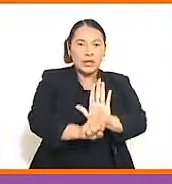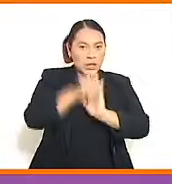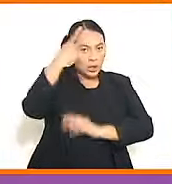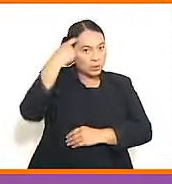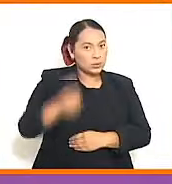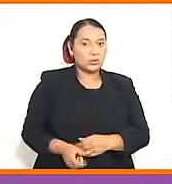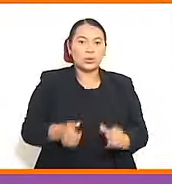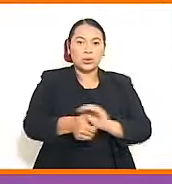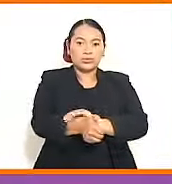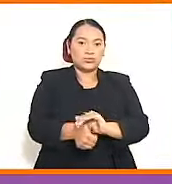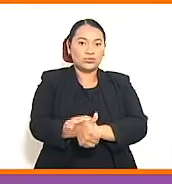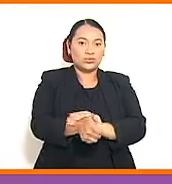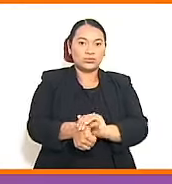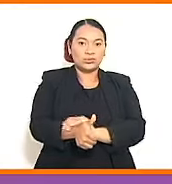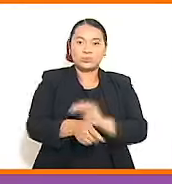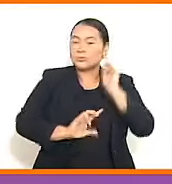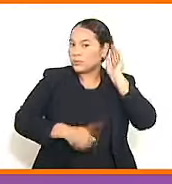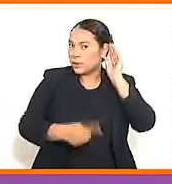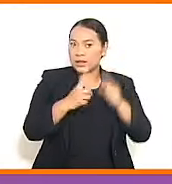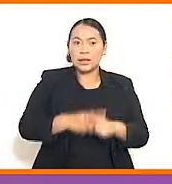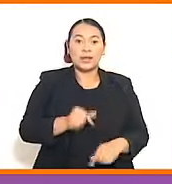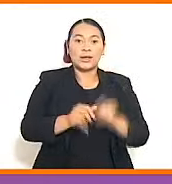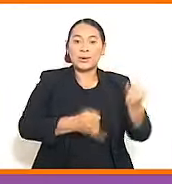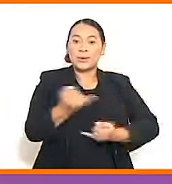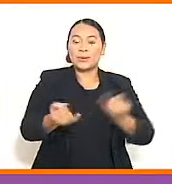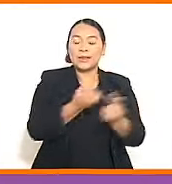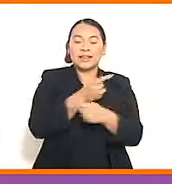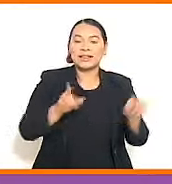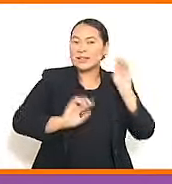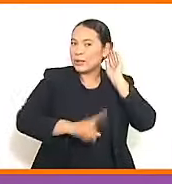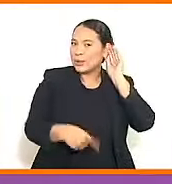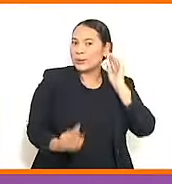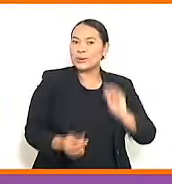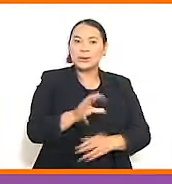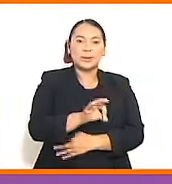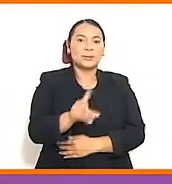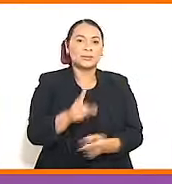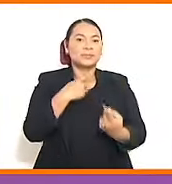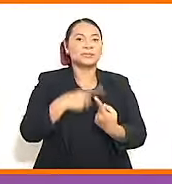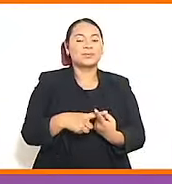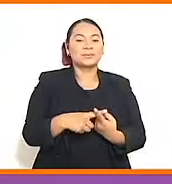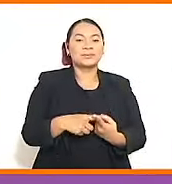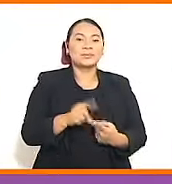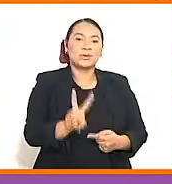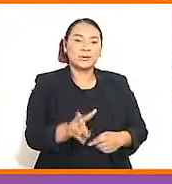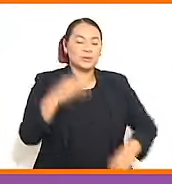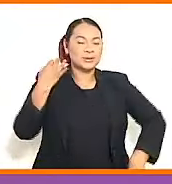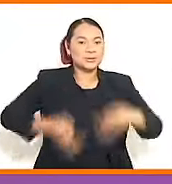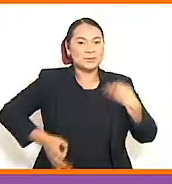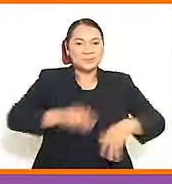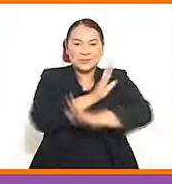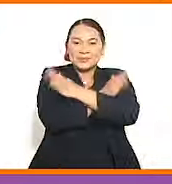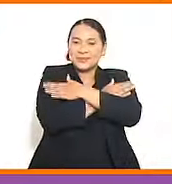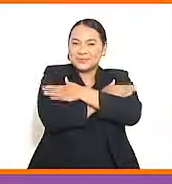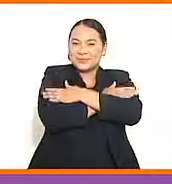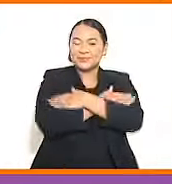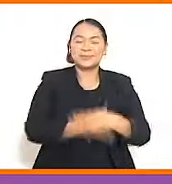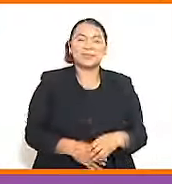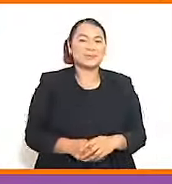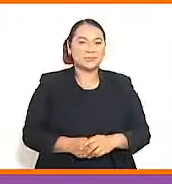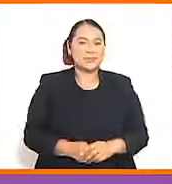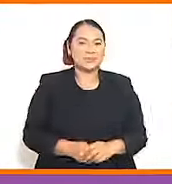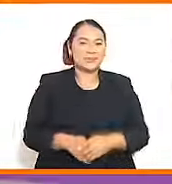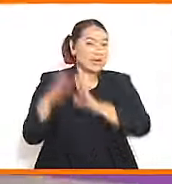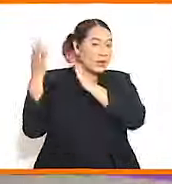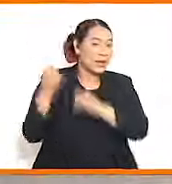sueños tortuga. Para Multi-X, jugada gratis. Para más 1, 91, más 2. Muchas felicidades. Esperemos que